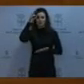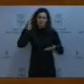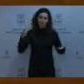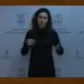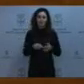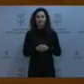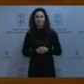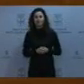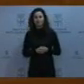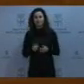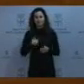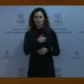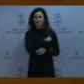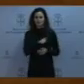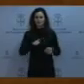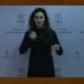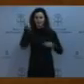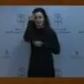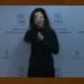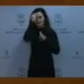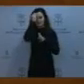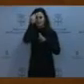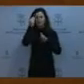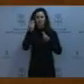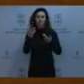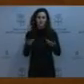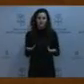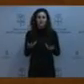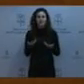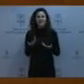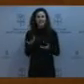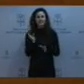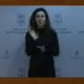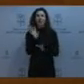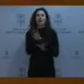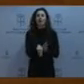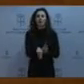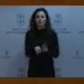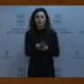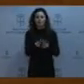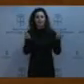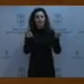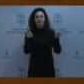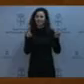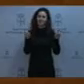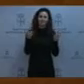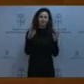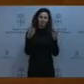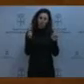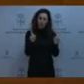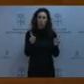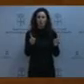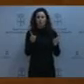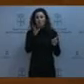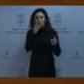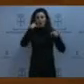Bueno, yo creo que, en fin, no le recomiendo adentrarse demasiado en ese tema. Es verdad que en